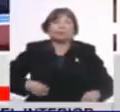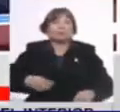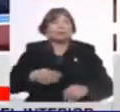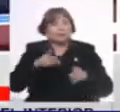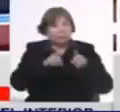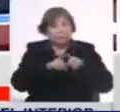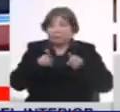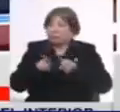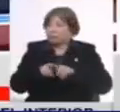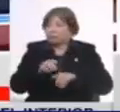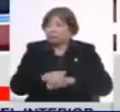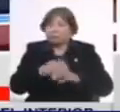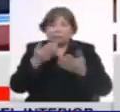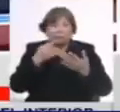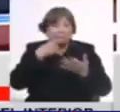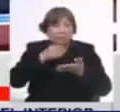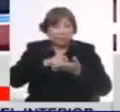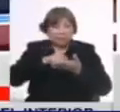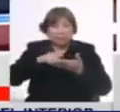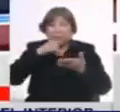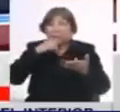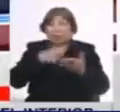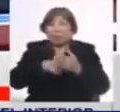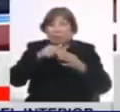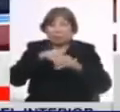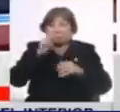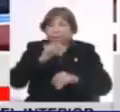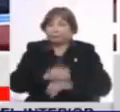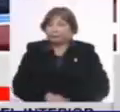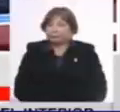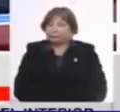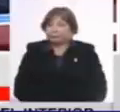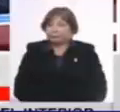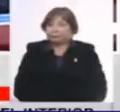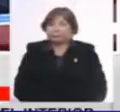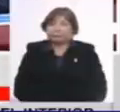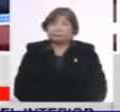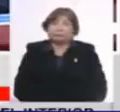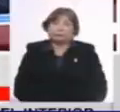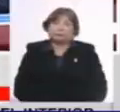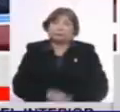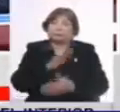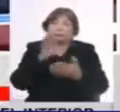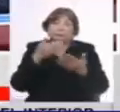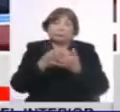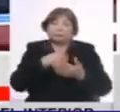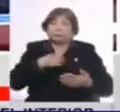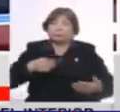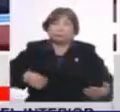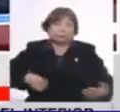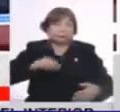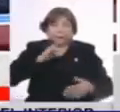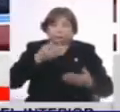González también le hicieron firmar una carta de renuncia. Todos los ministros,